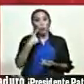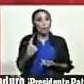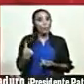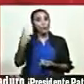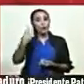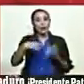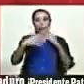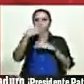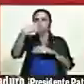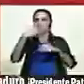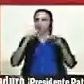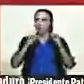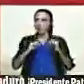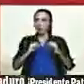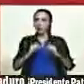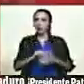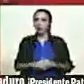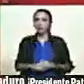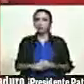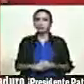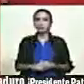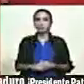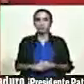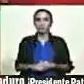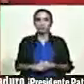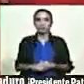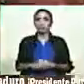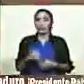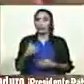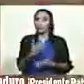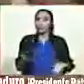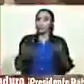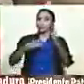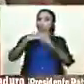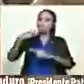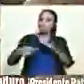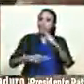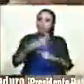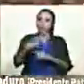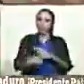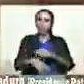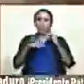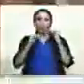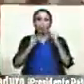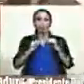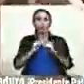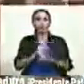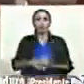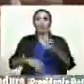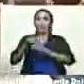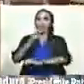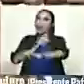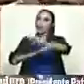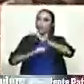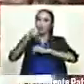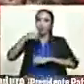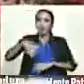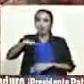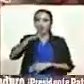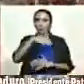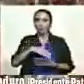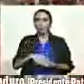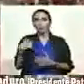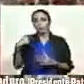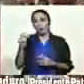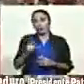un grito y tomaría un fusil para hacer una revolución armada con el pueblo si fuese necesaria.